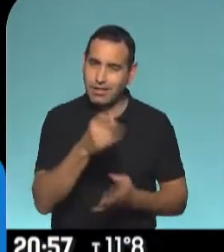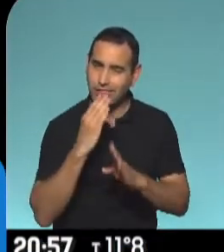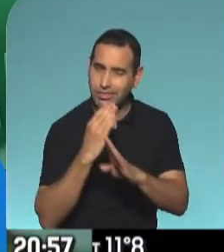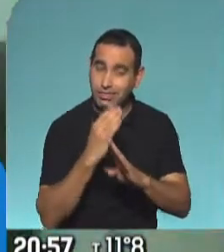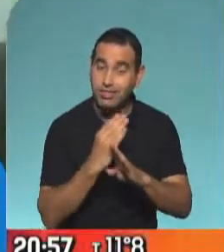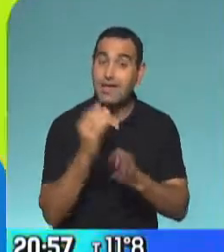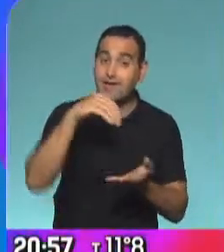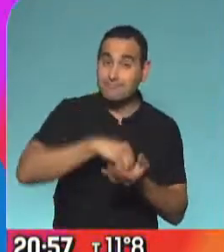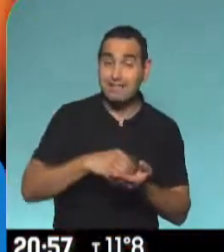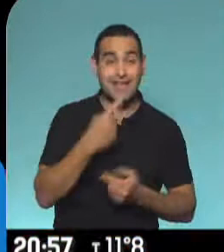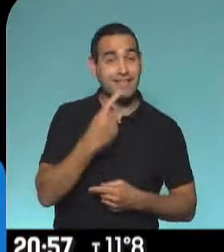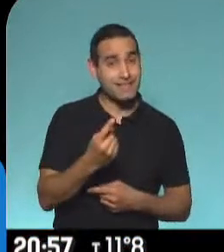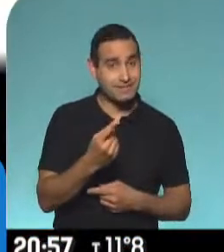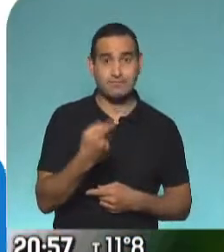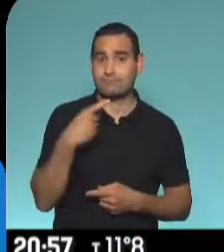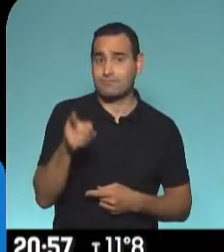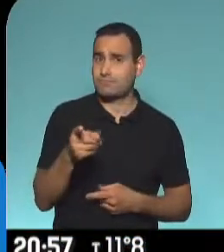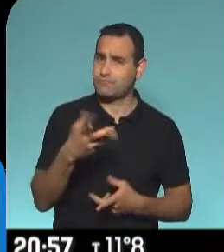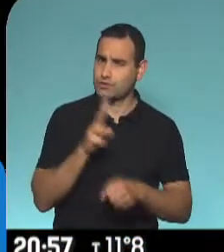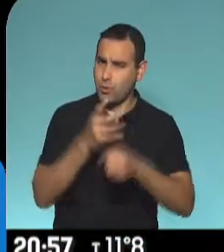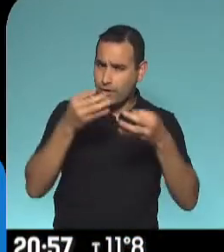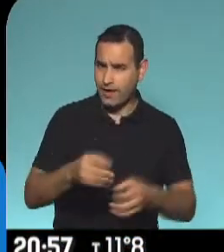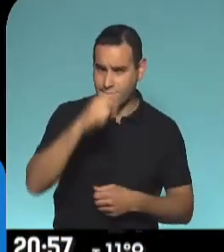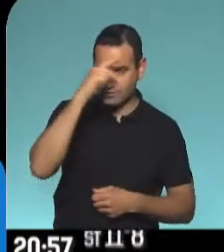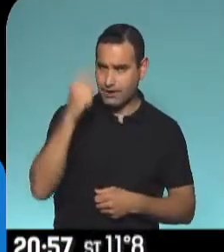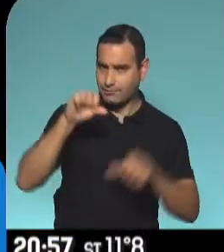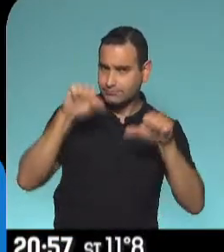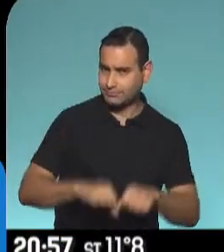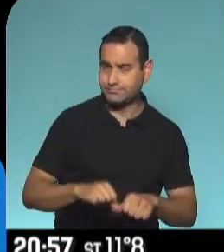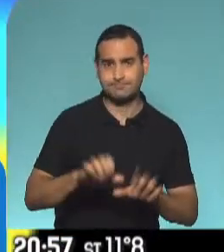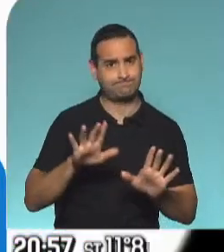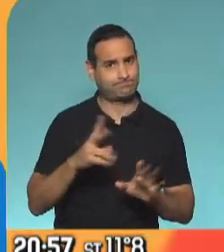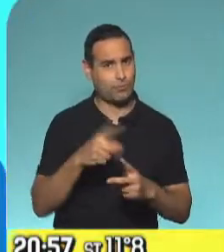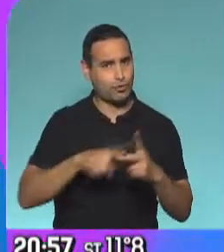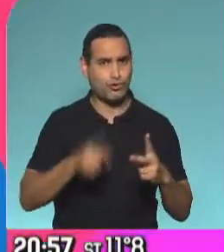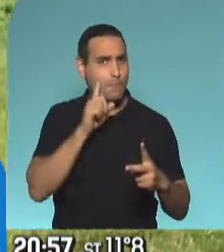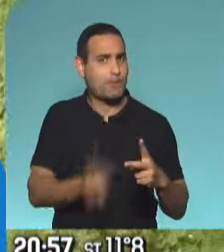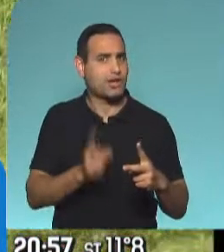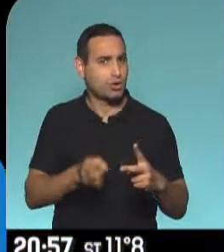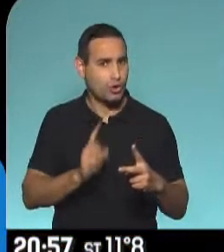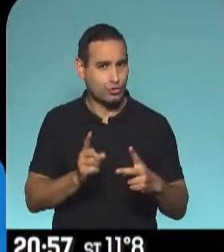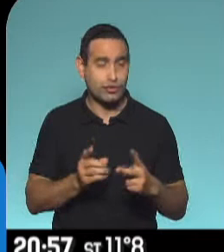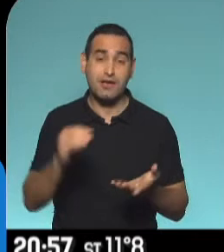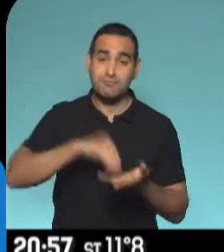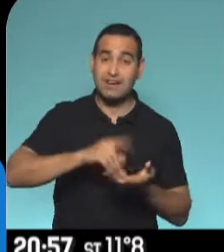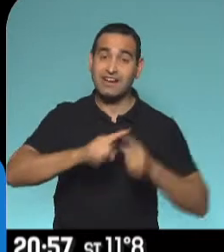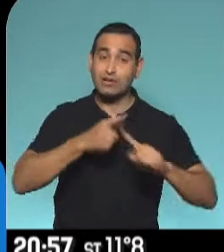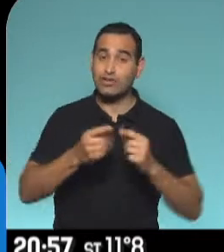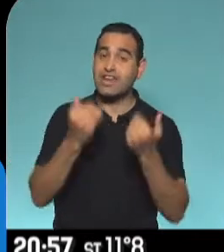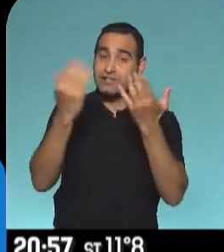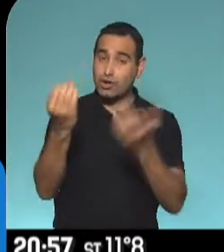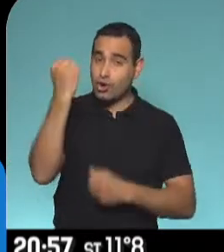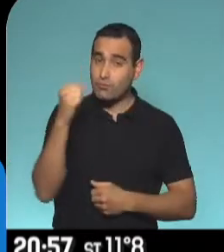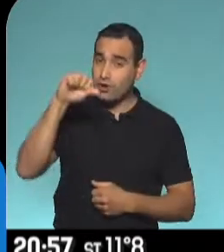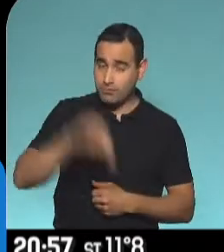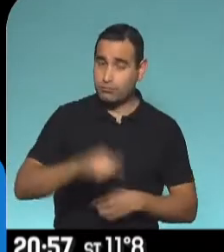además aseguraron que amenazan la seguridad nacional y que podría poner en peligro la política exterior y la economía de